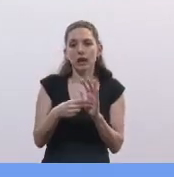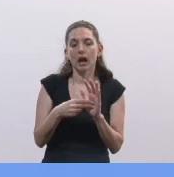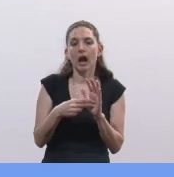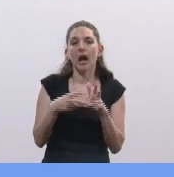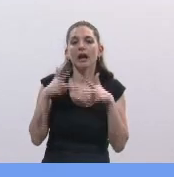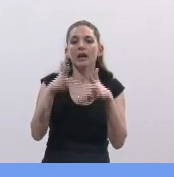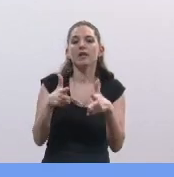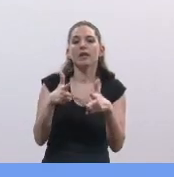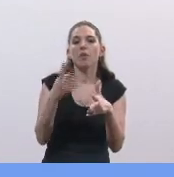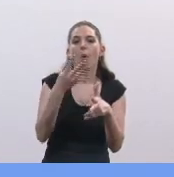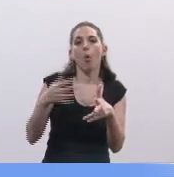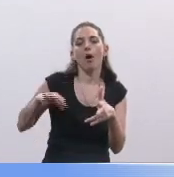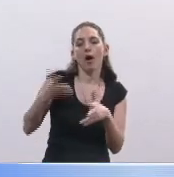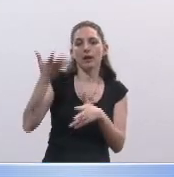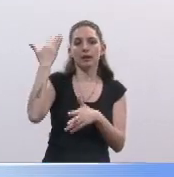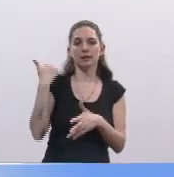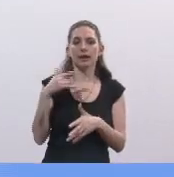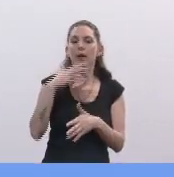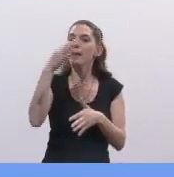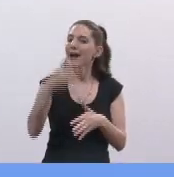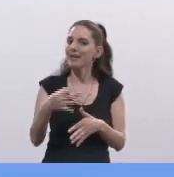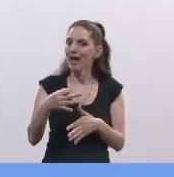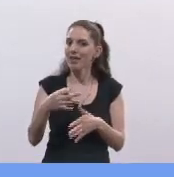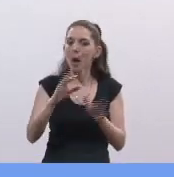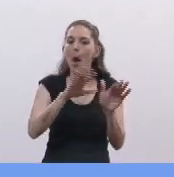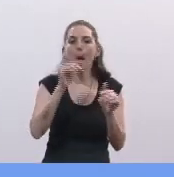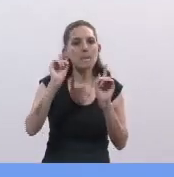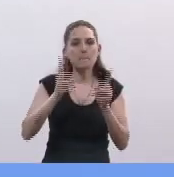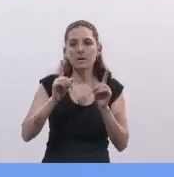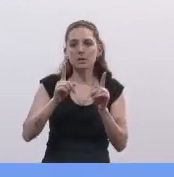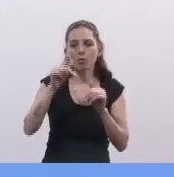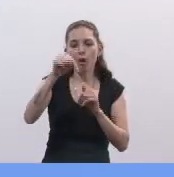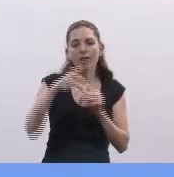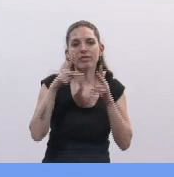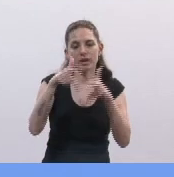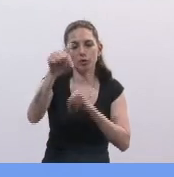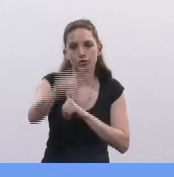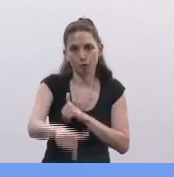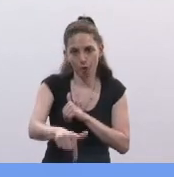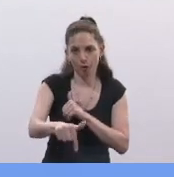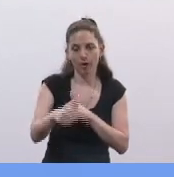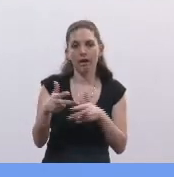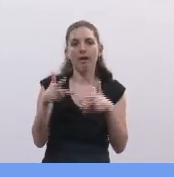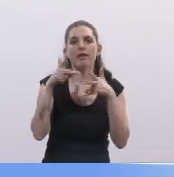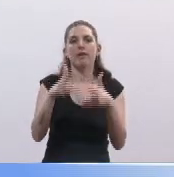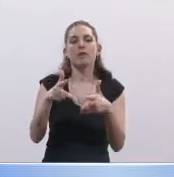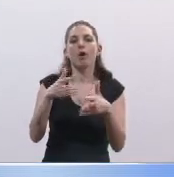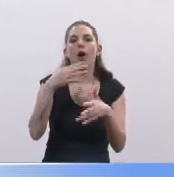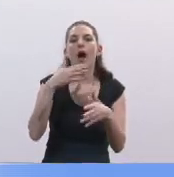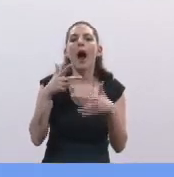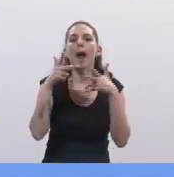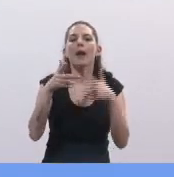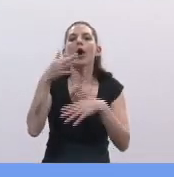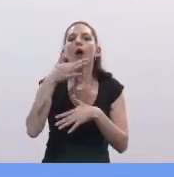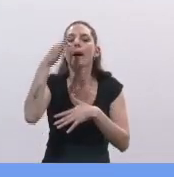hace 4 años tenga que ser la misma verdad que lo que dijimos hoy. Y la honestidad intelectual significa hablar con la verdad. Uno